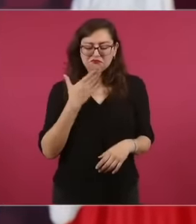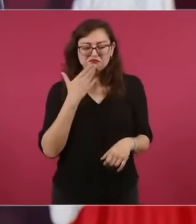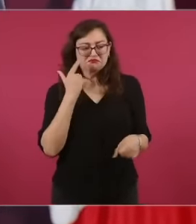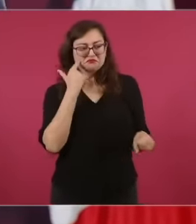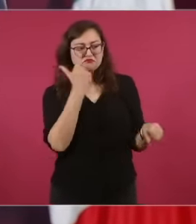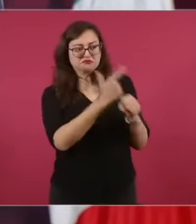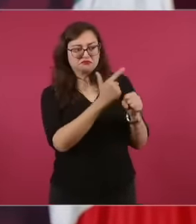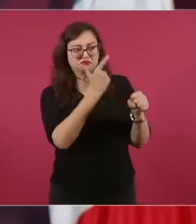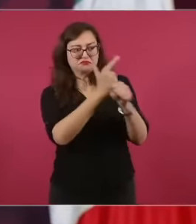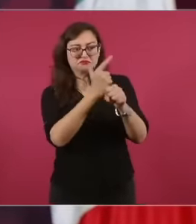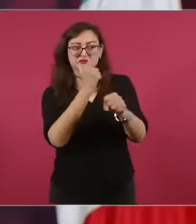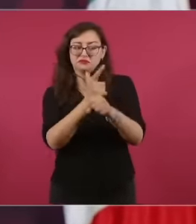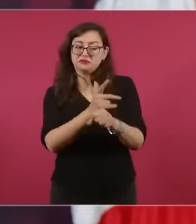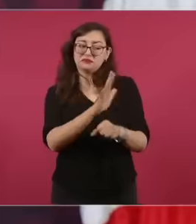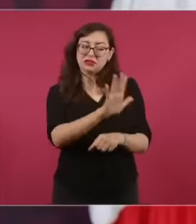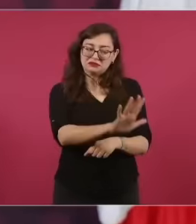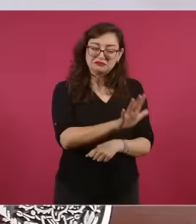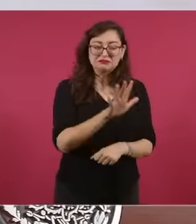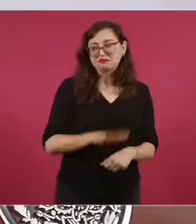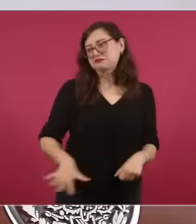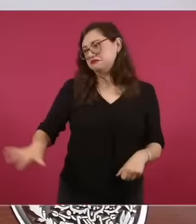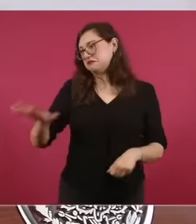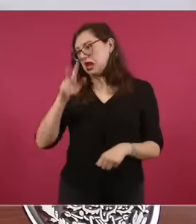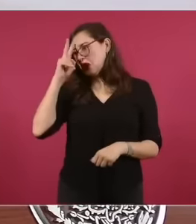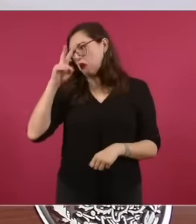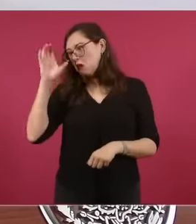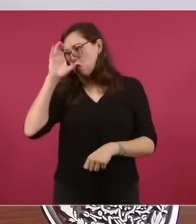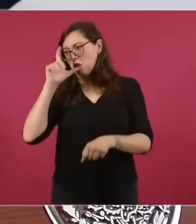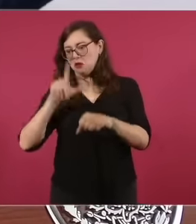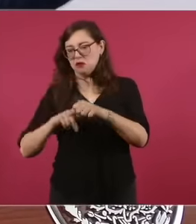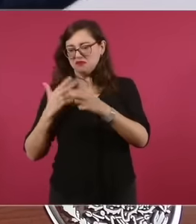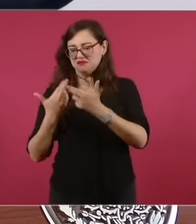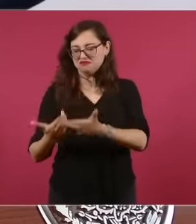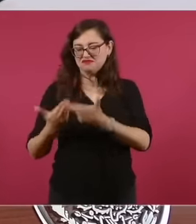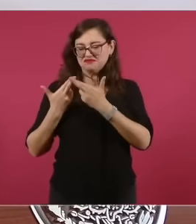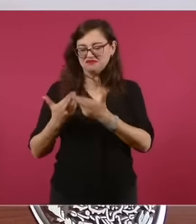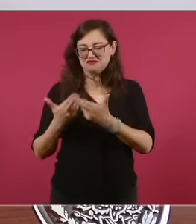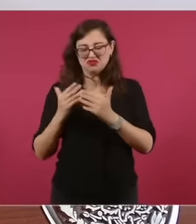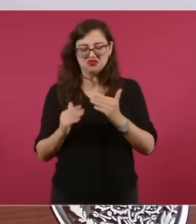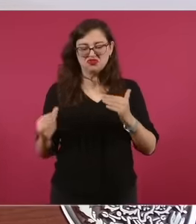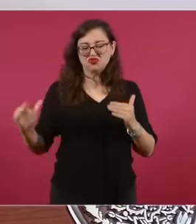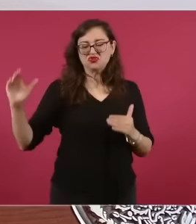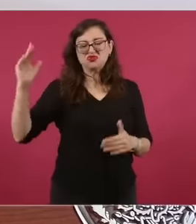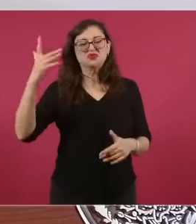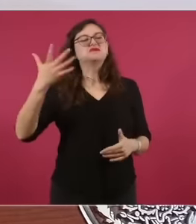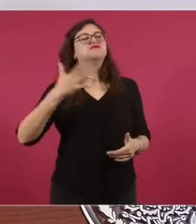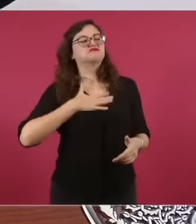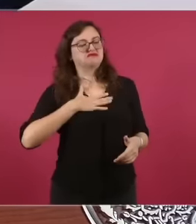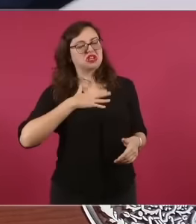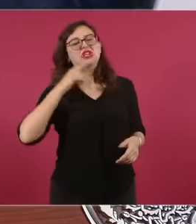Es un orgullo, un timbre de orgullo, es decir, soy naco,